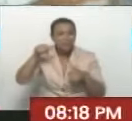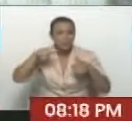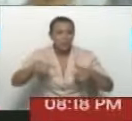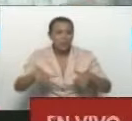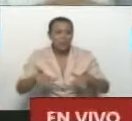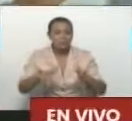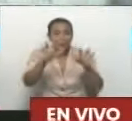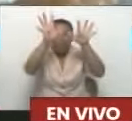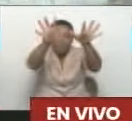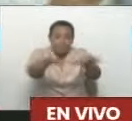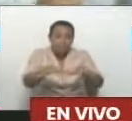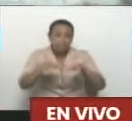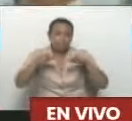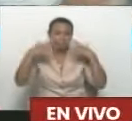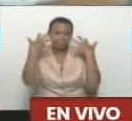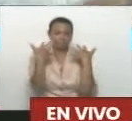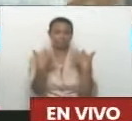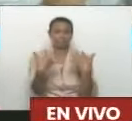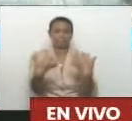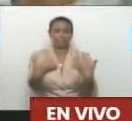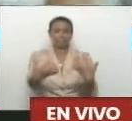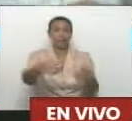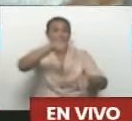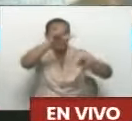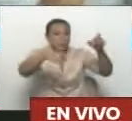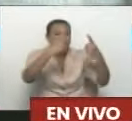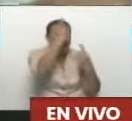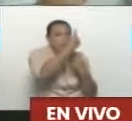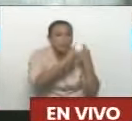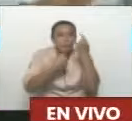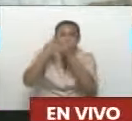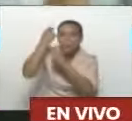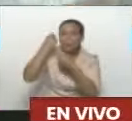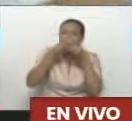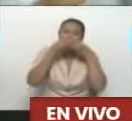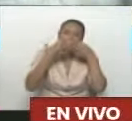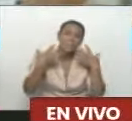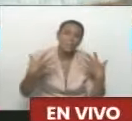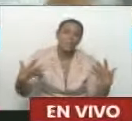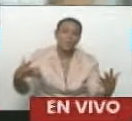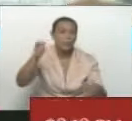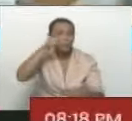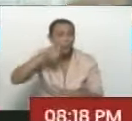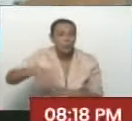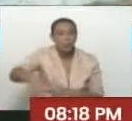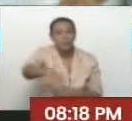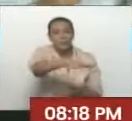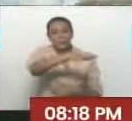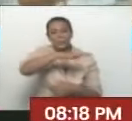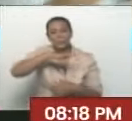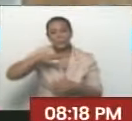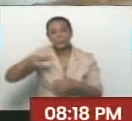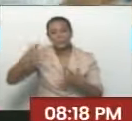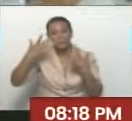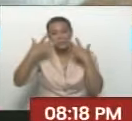esta sala está repleta de mi gente, de mi pueblo,